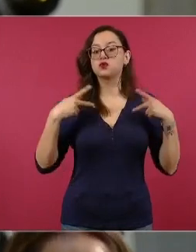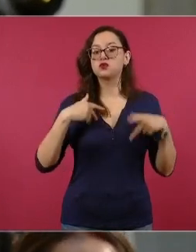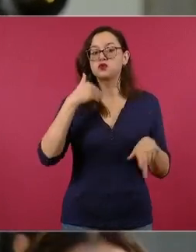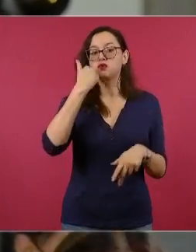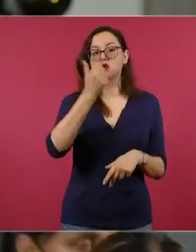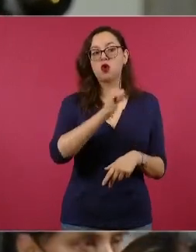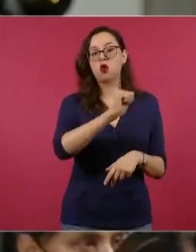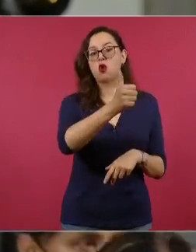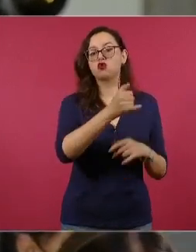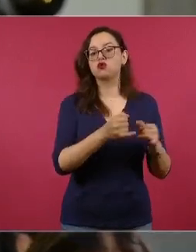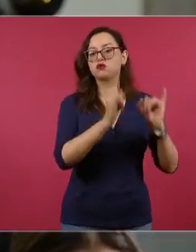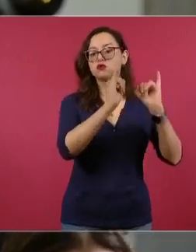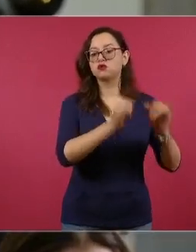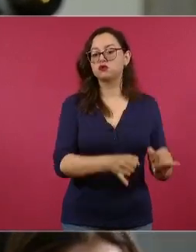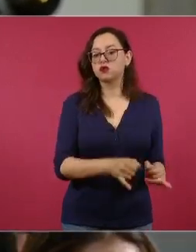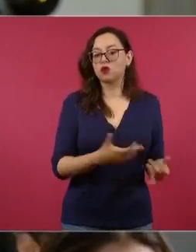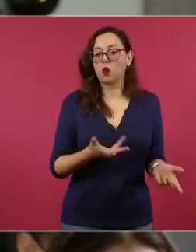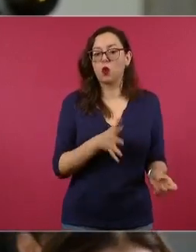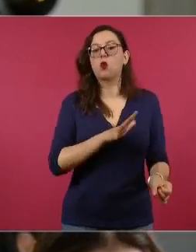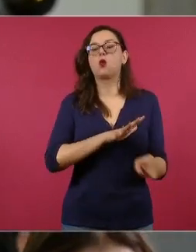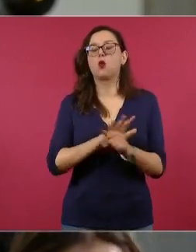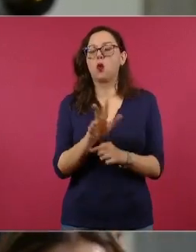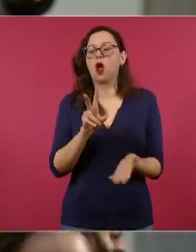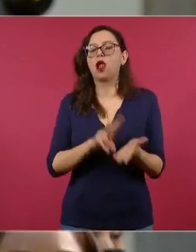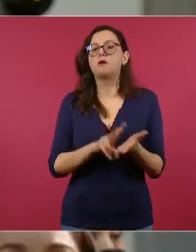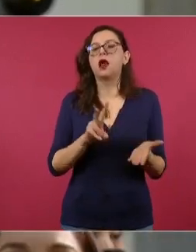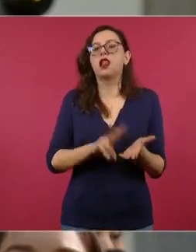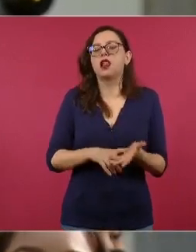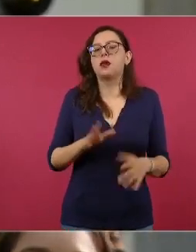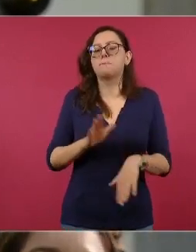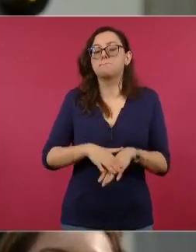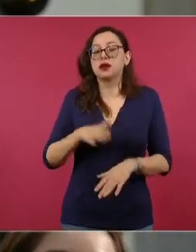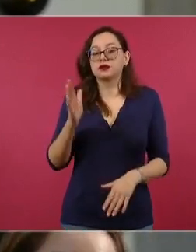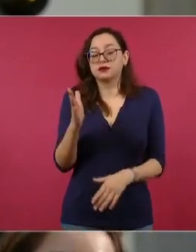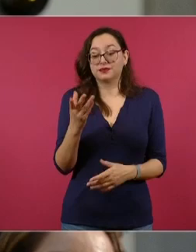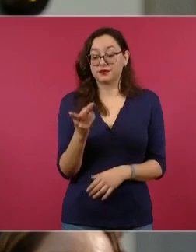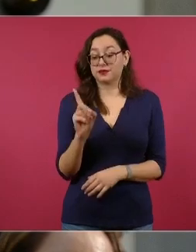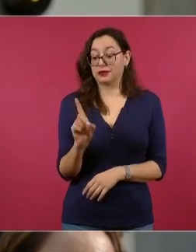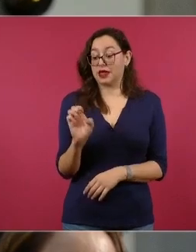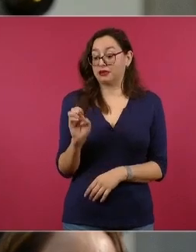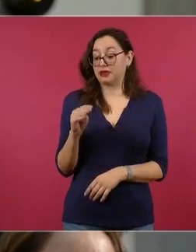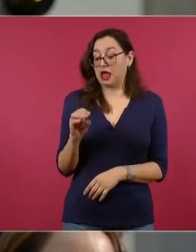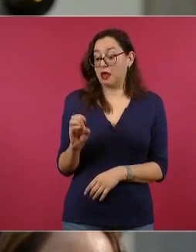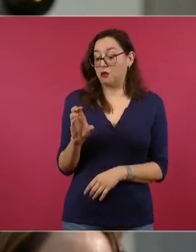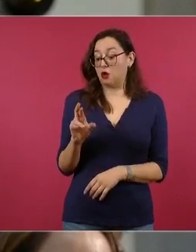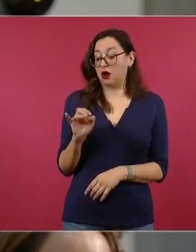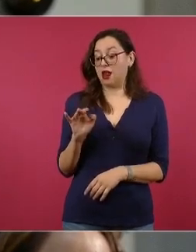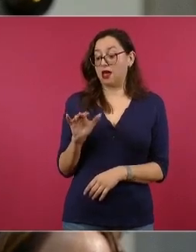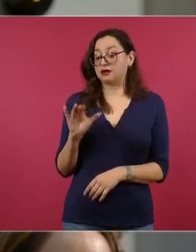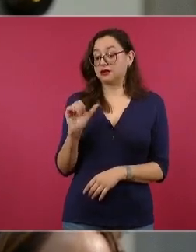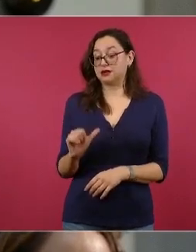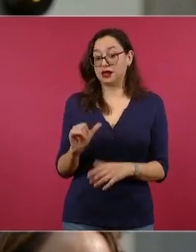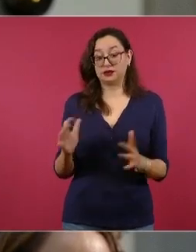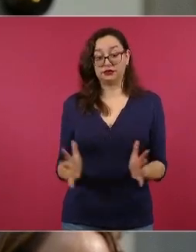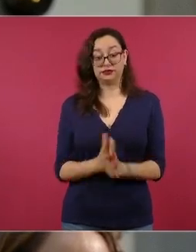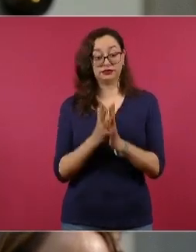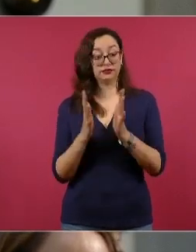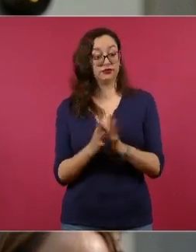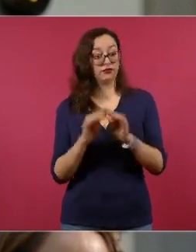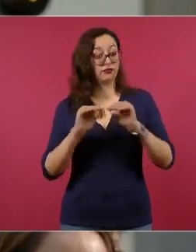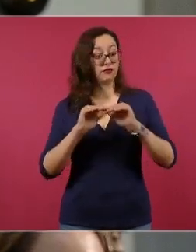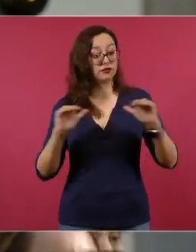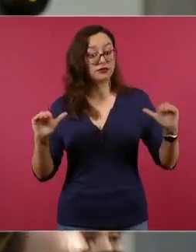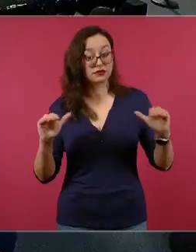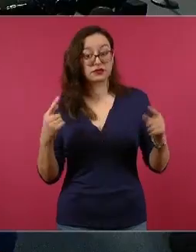Yo entiendo que la tesis básica de la democracia, esto pues es justamente que es el pueblo el que